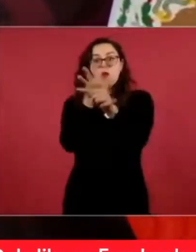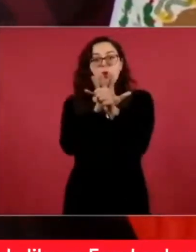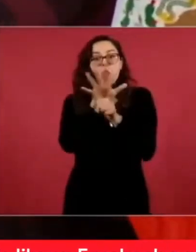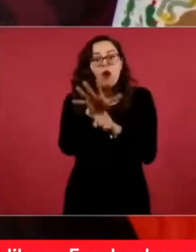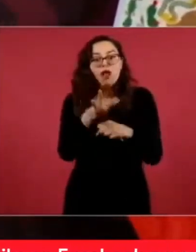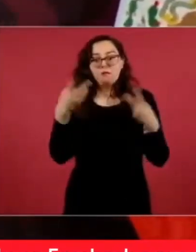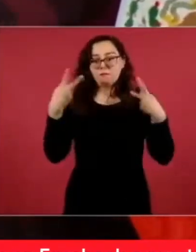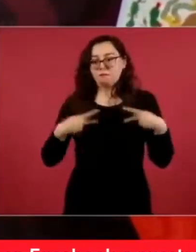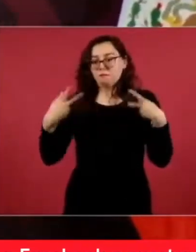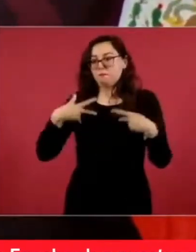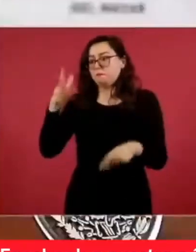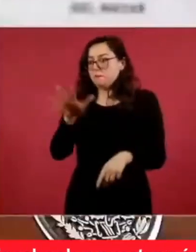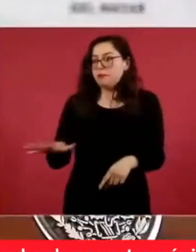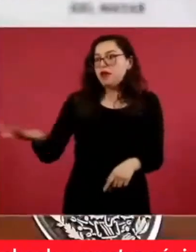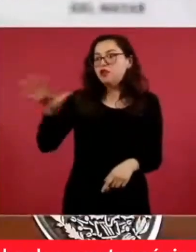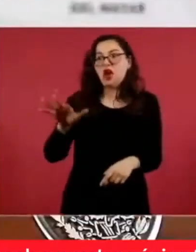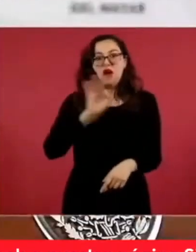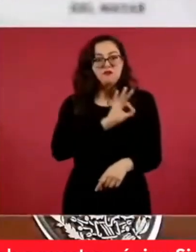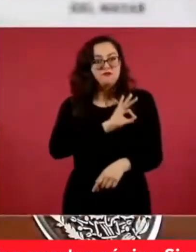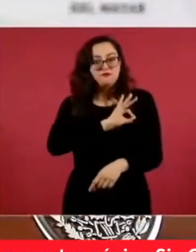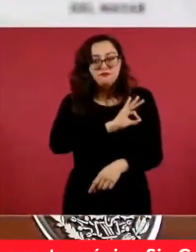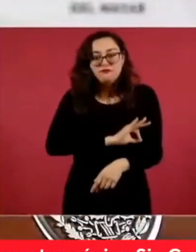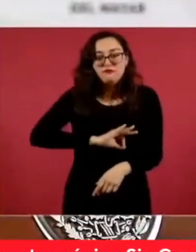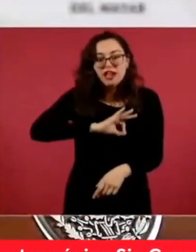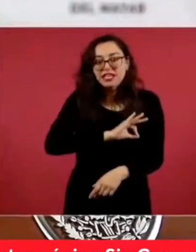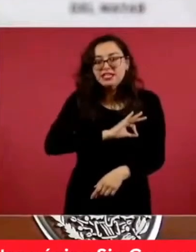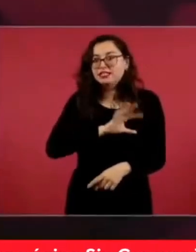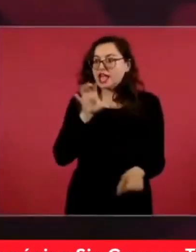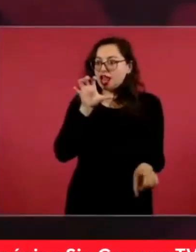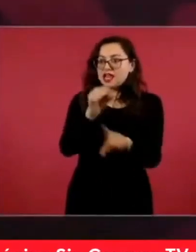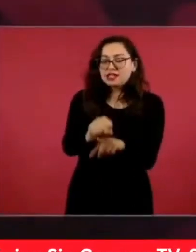pueblo. Así está en la Constitución de Apatzingán,